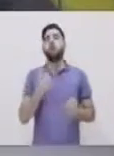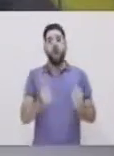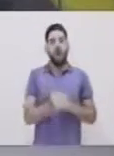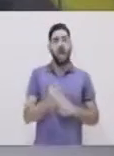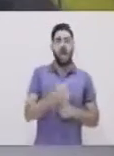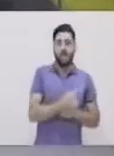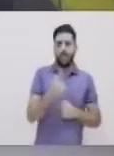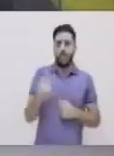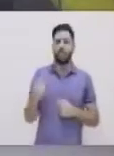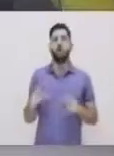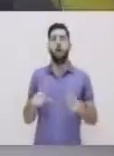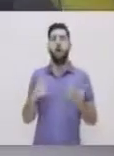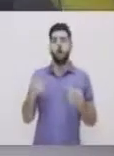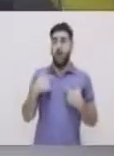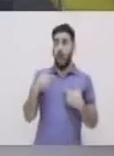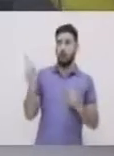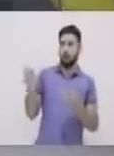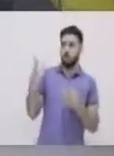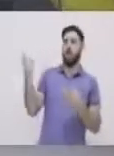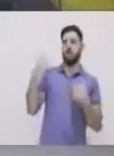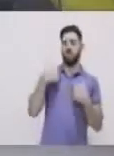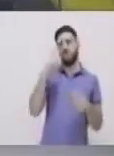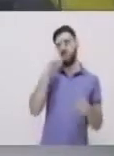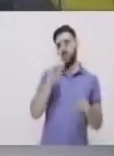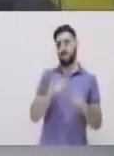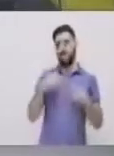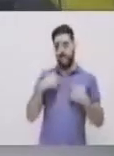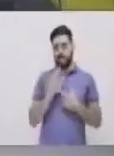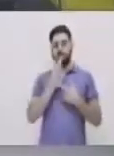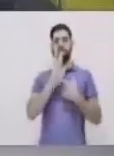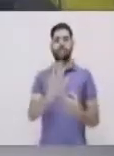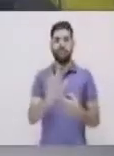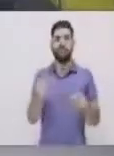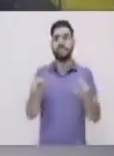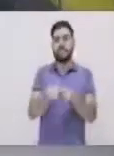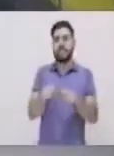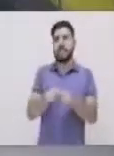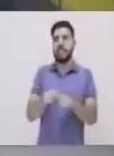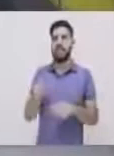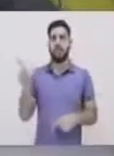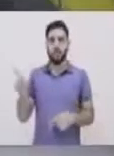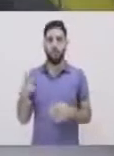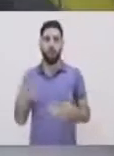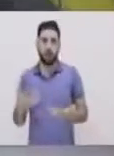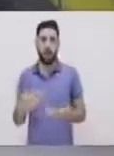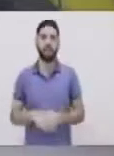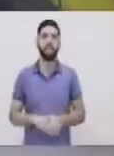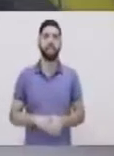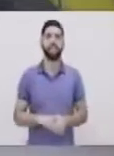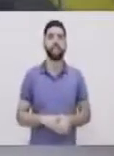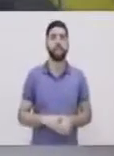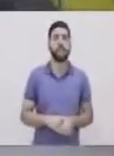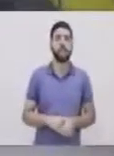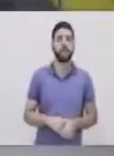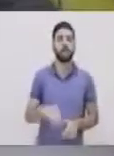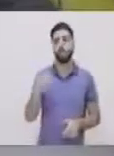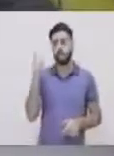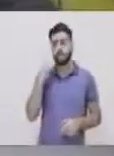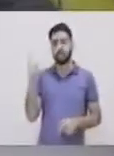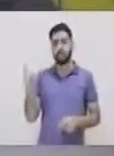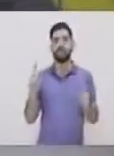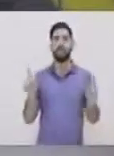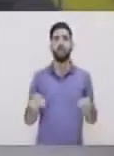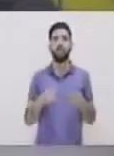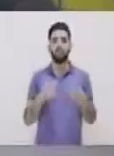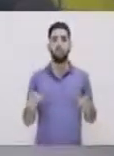peculiares, ¿verdad? Que podemos expresar por medio de nuestra indumentaria, por decirlo así. correcto. Otro de los puntos es que la